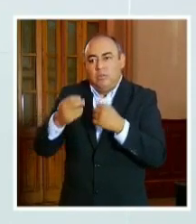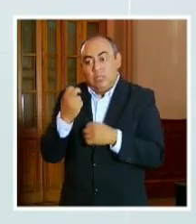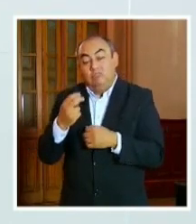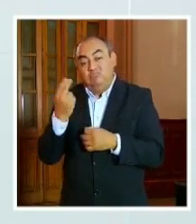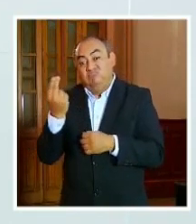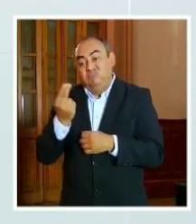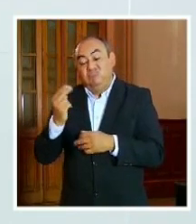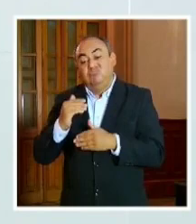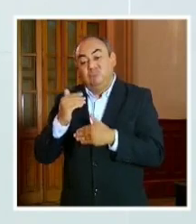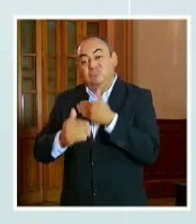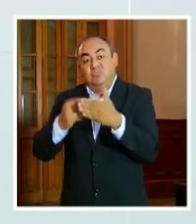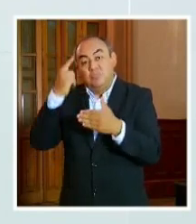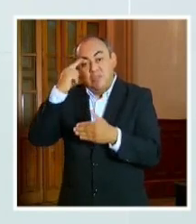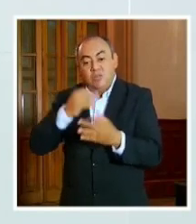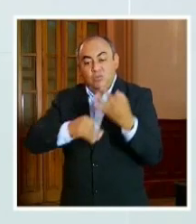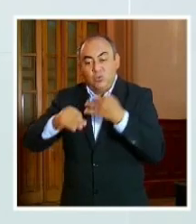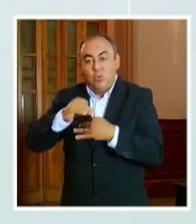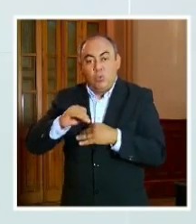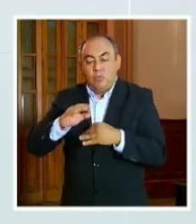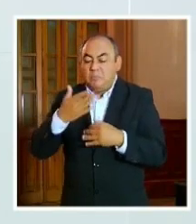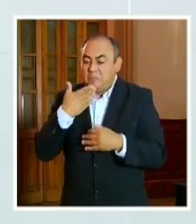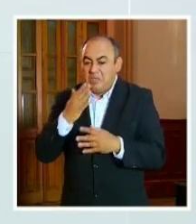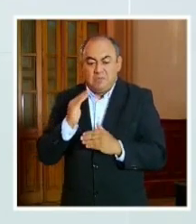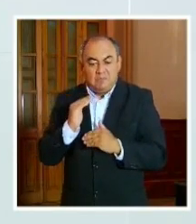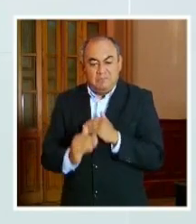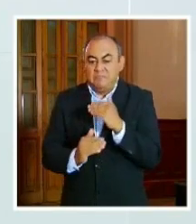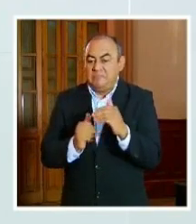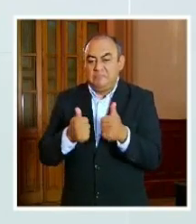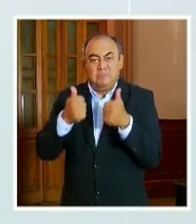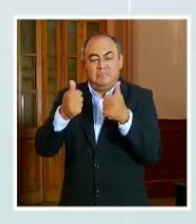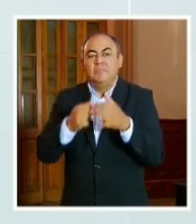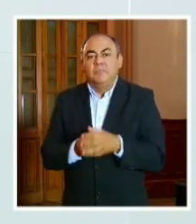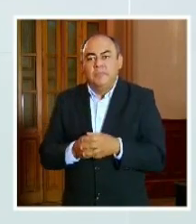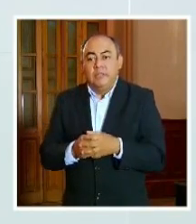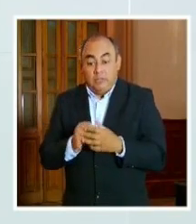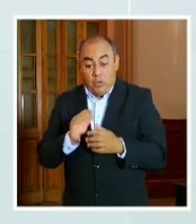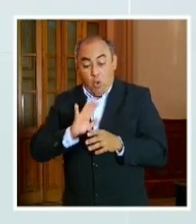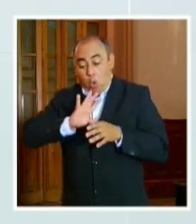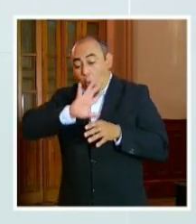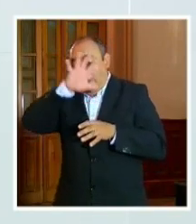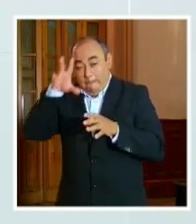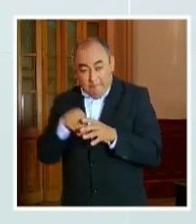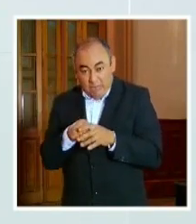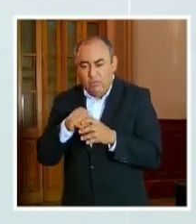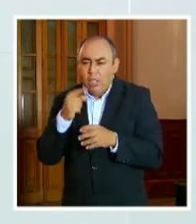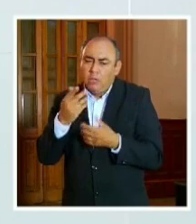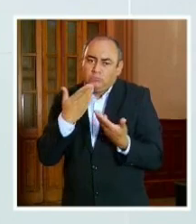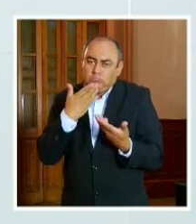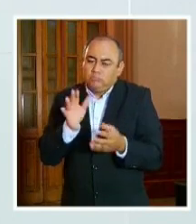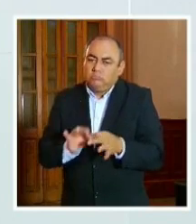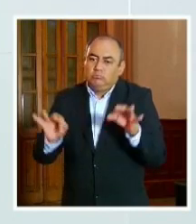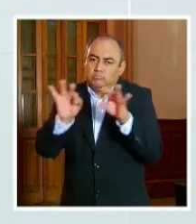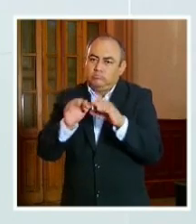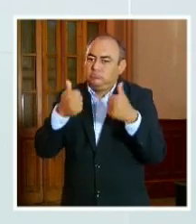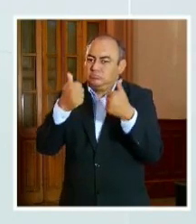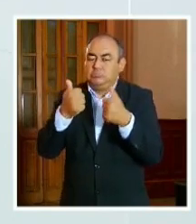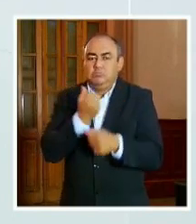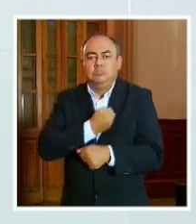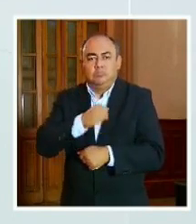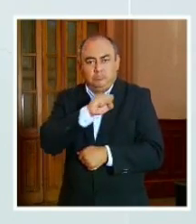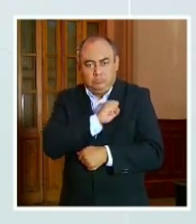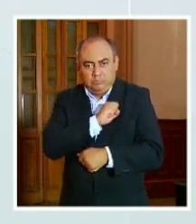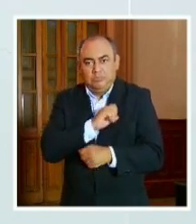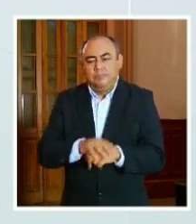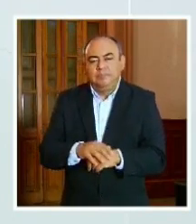poder desarrollarnos. Entonces, todo esto en conjunto representa un estado de salud, el máximo estado de bienestar y